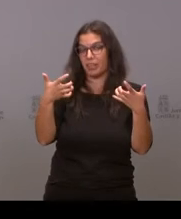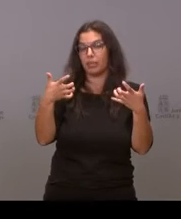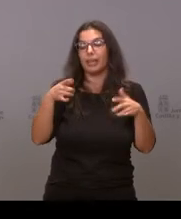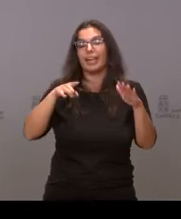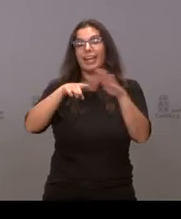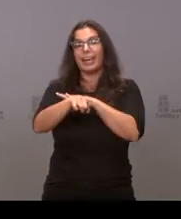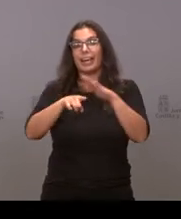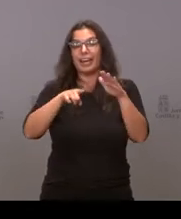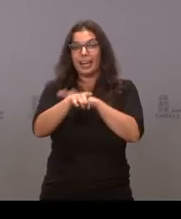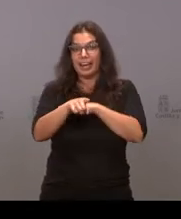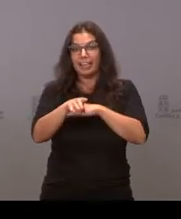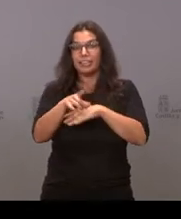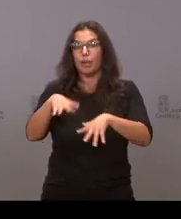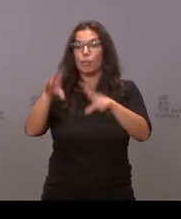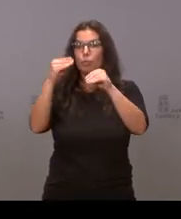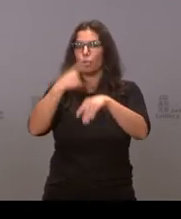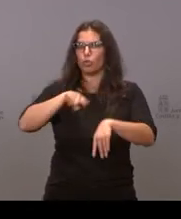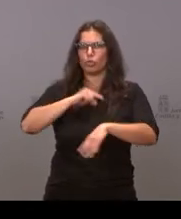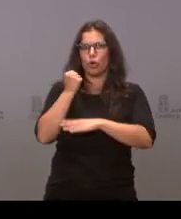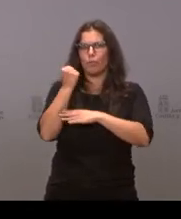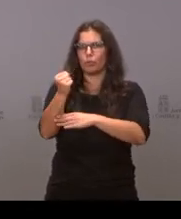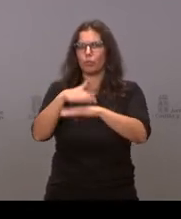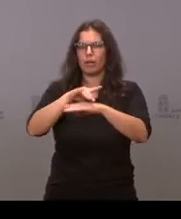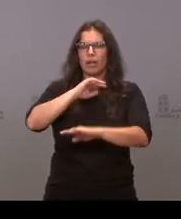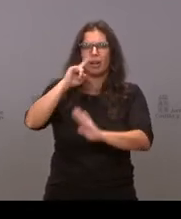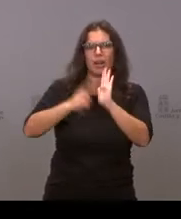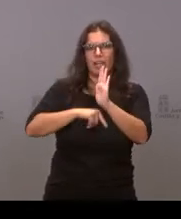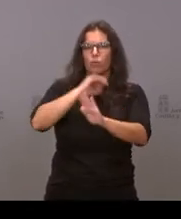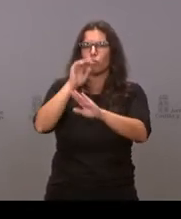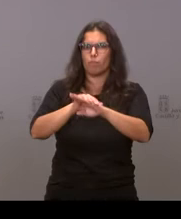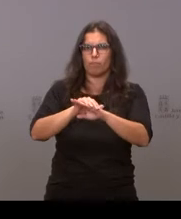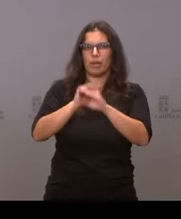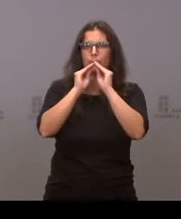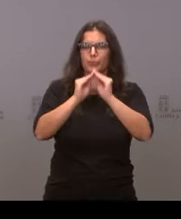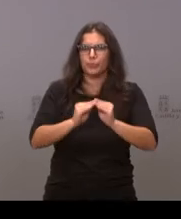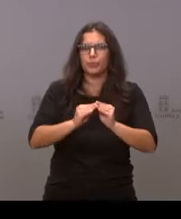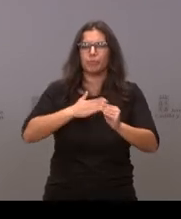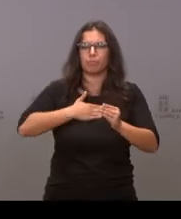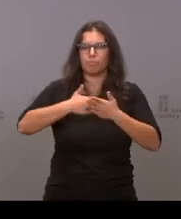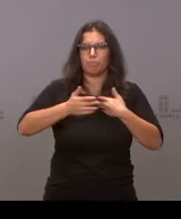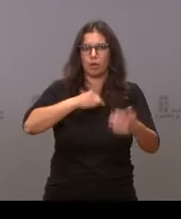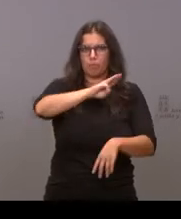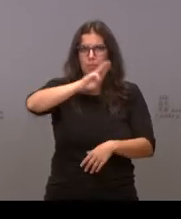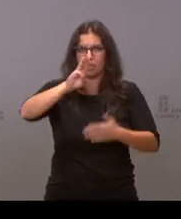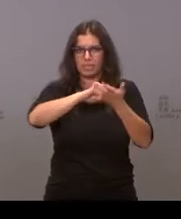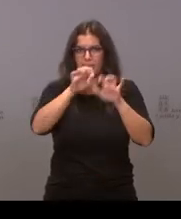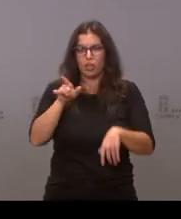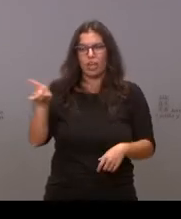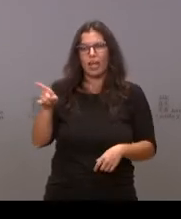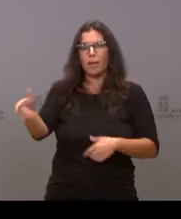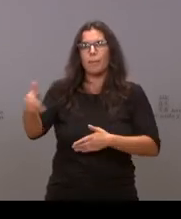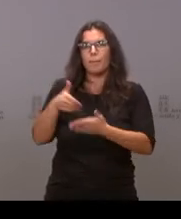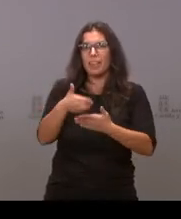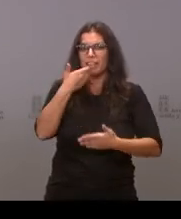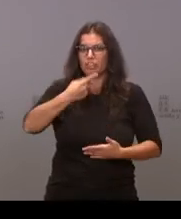burgos cuenta con todo nuestro respaldo para cumplir y hacer cumplir la ley ley elaborada por populares castilla y león quienes solicitan que prevarique hemos tendrán que